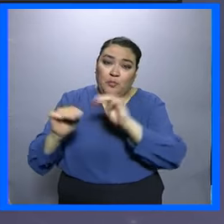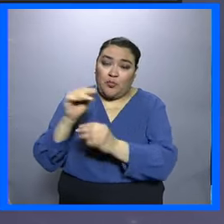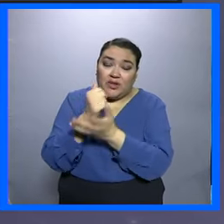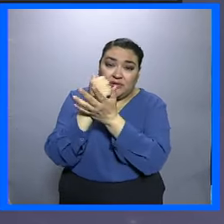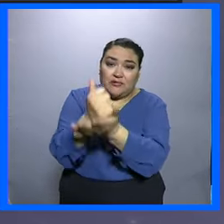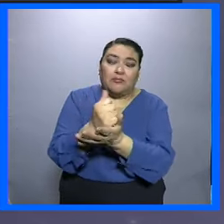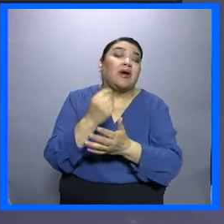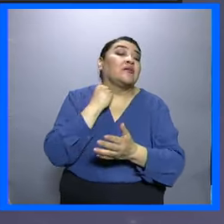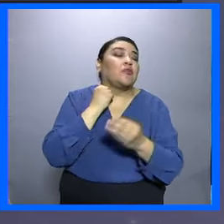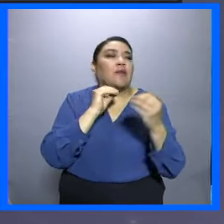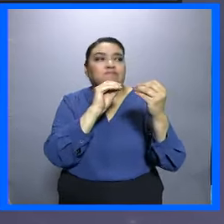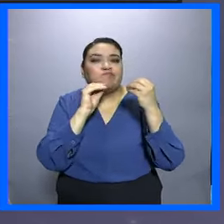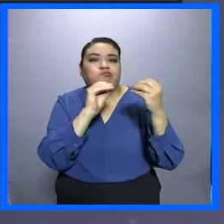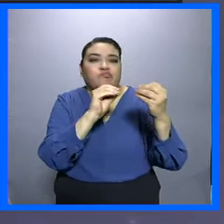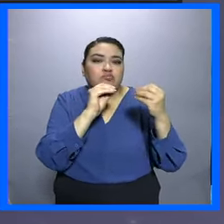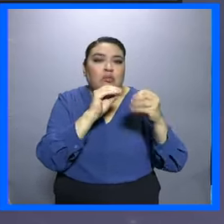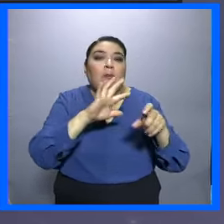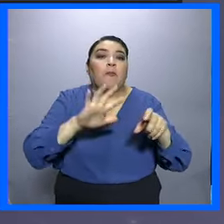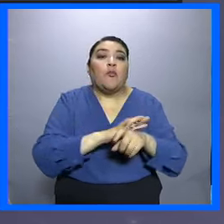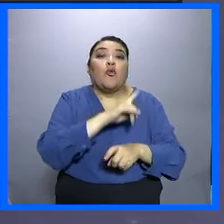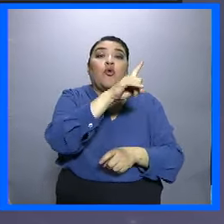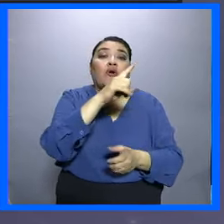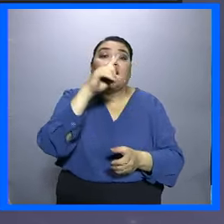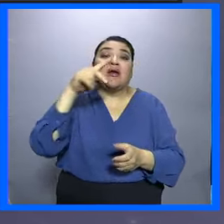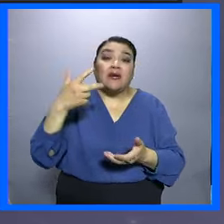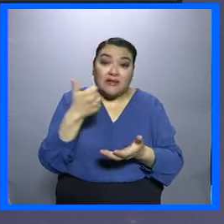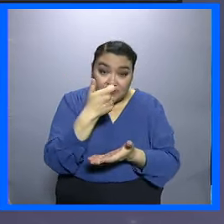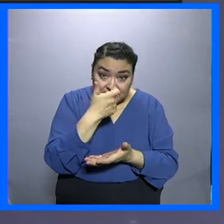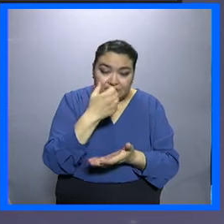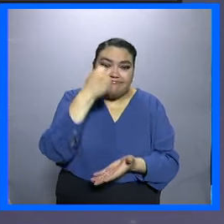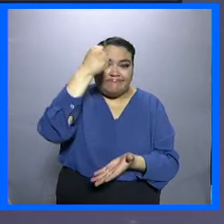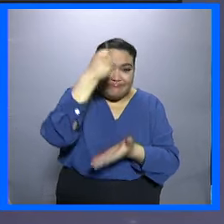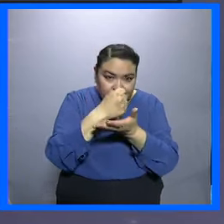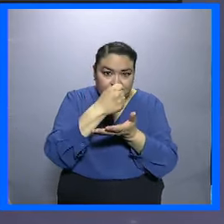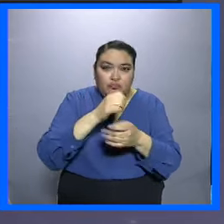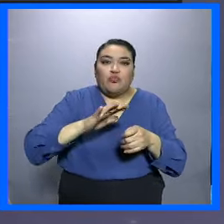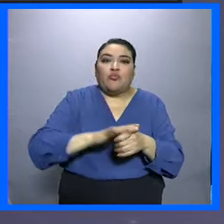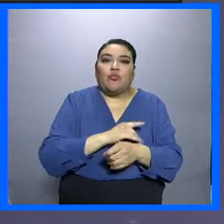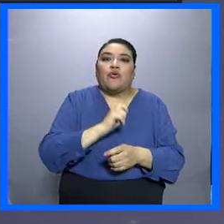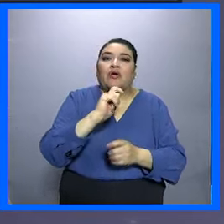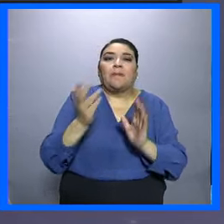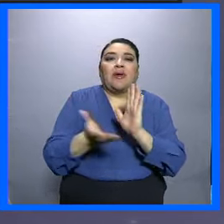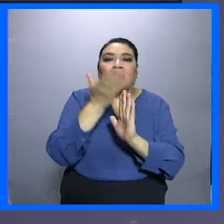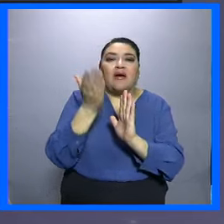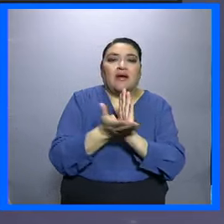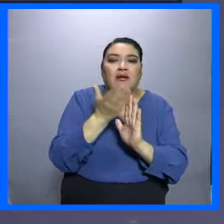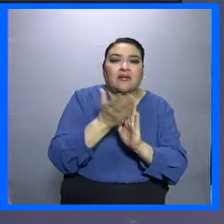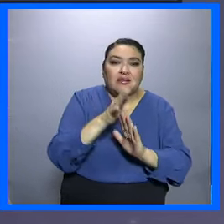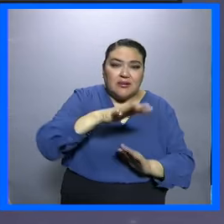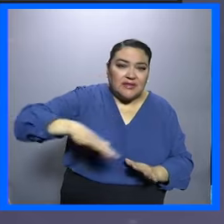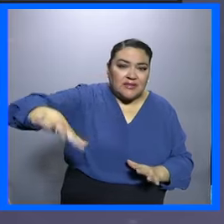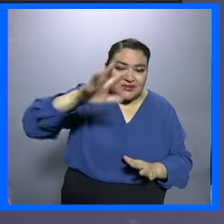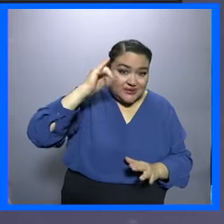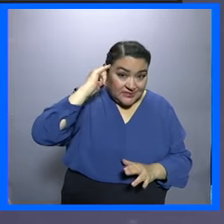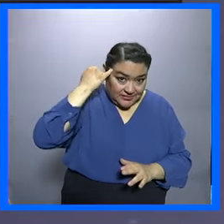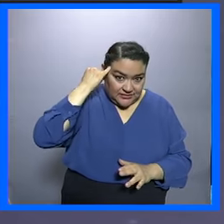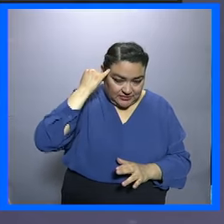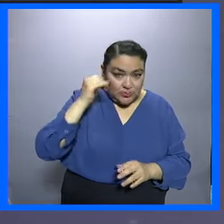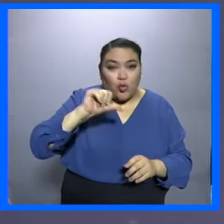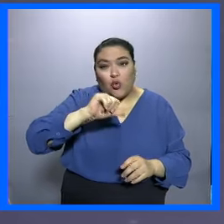estrategia jurídica en contra del recorte presupuestal del Fondo de Aportaciones de Infraestructura Social de Pueblos Indígenas